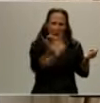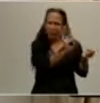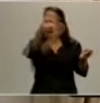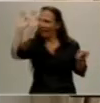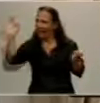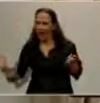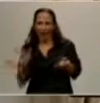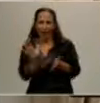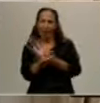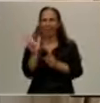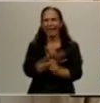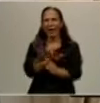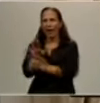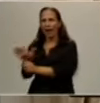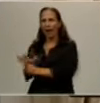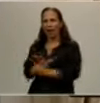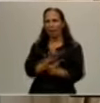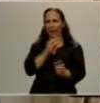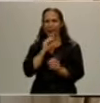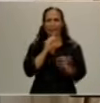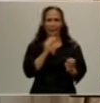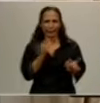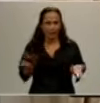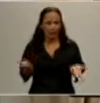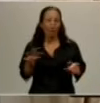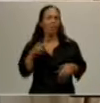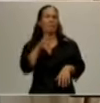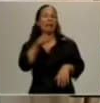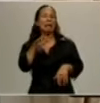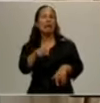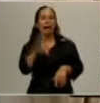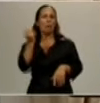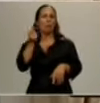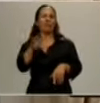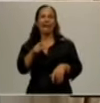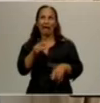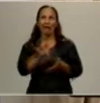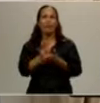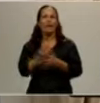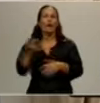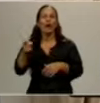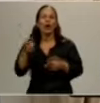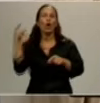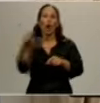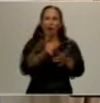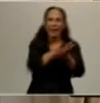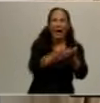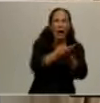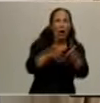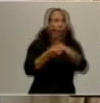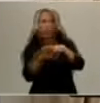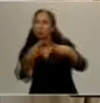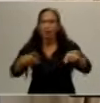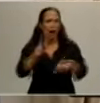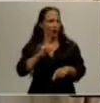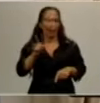desinformación por parte de la prensa. Me parece que lo que les interesa no es precisamente atacar o perseguir la corrupción, sino